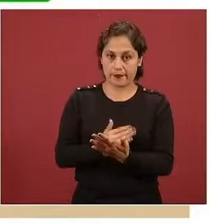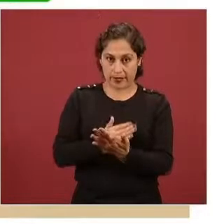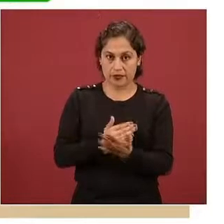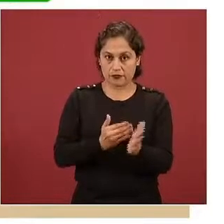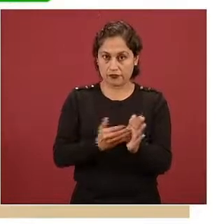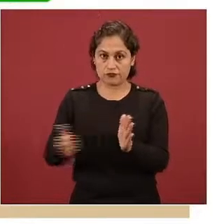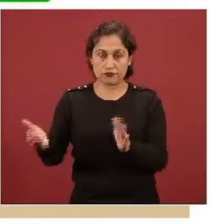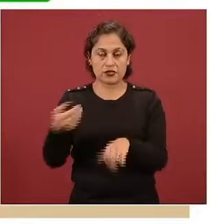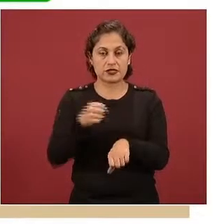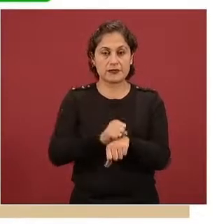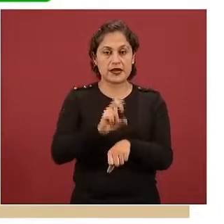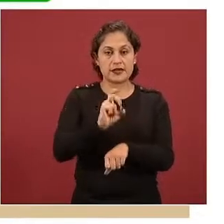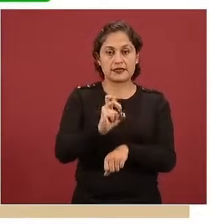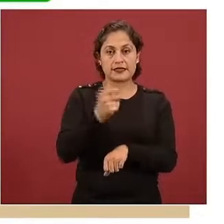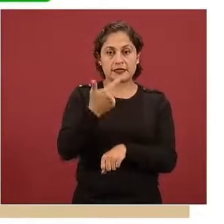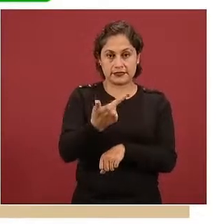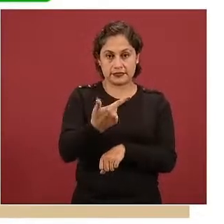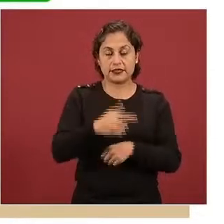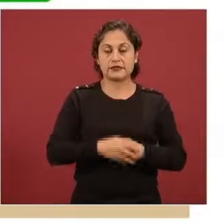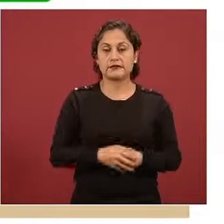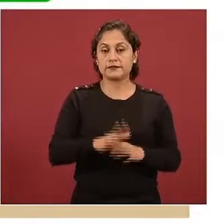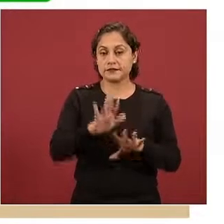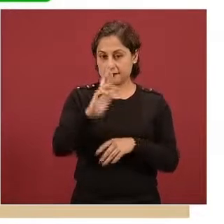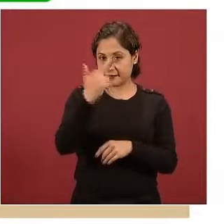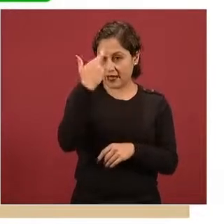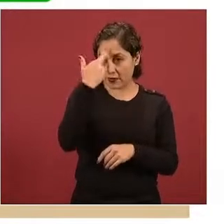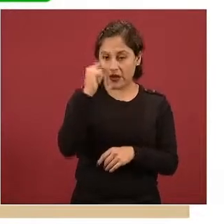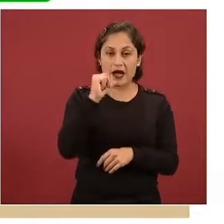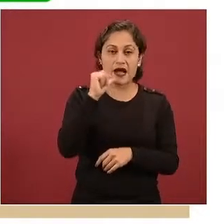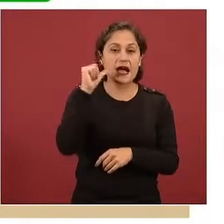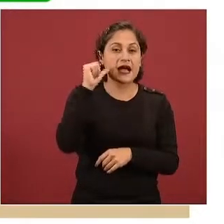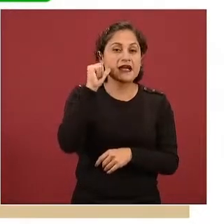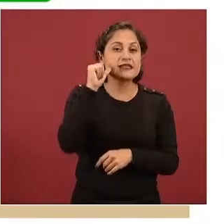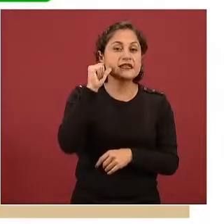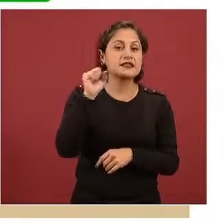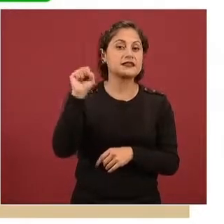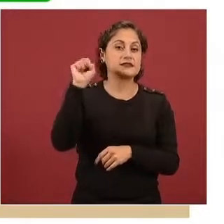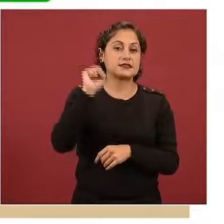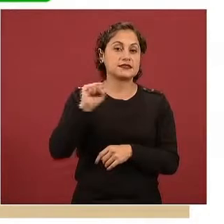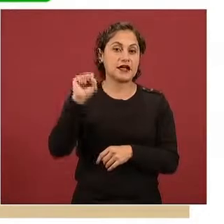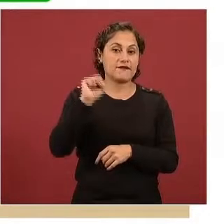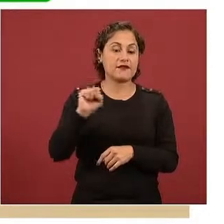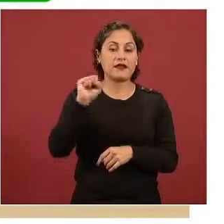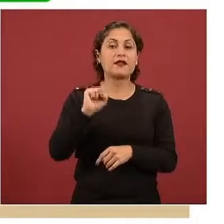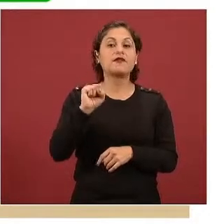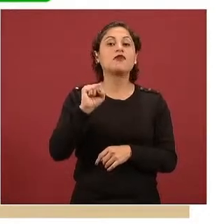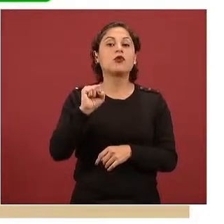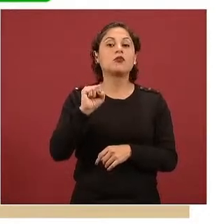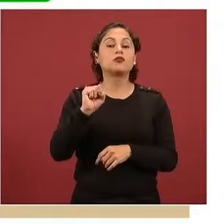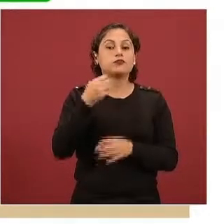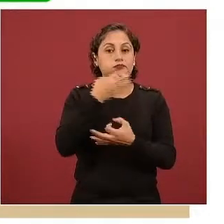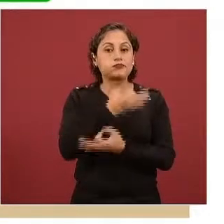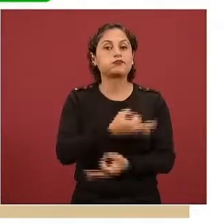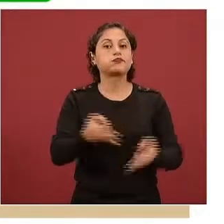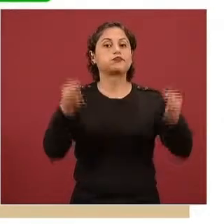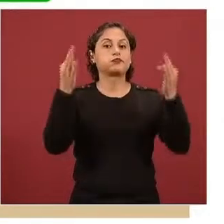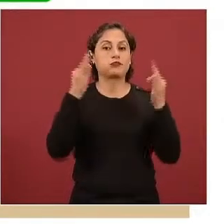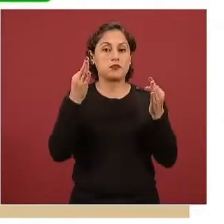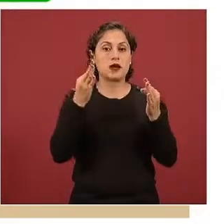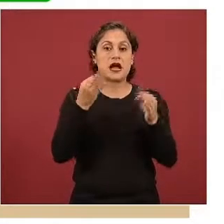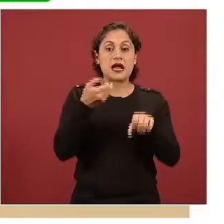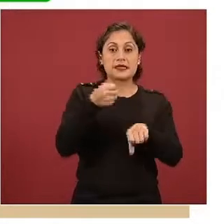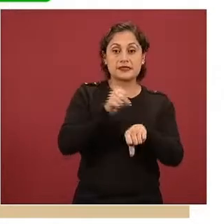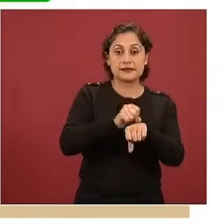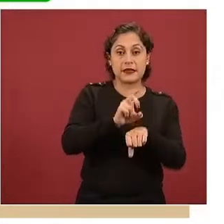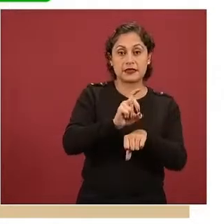semana 37. Y recordarán que ayer sábado, final de la semana 38, cerramos sin cambio entre la semana 35